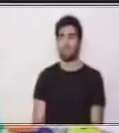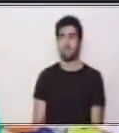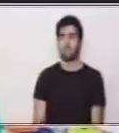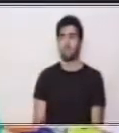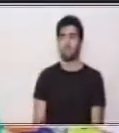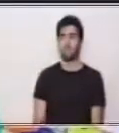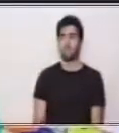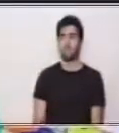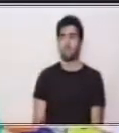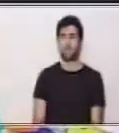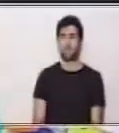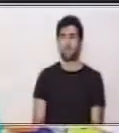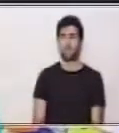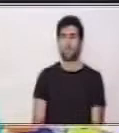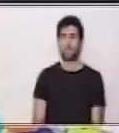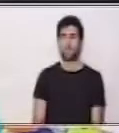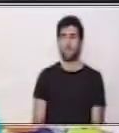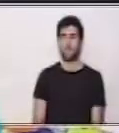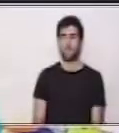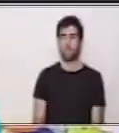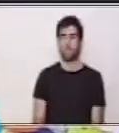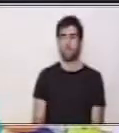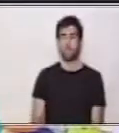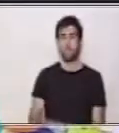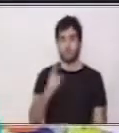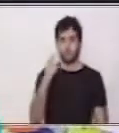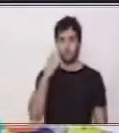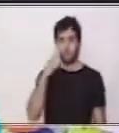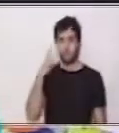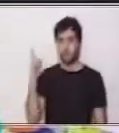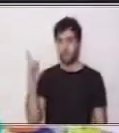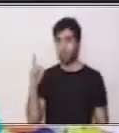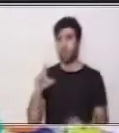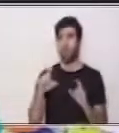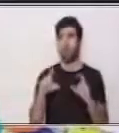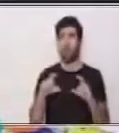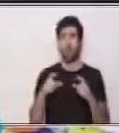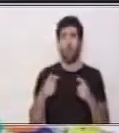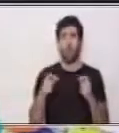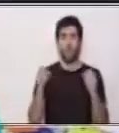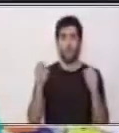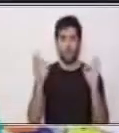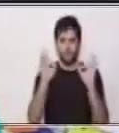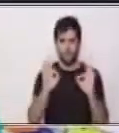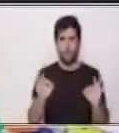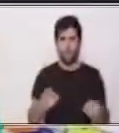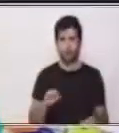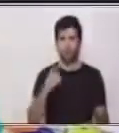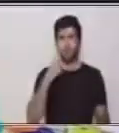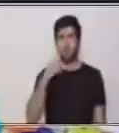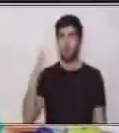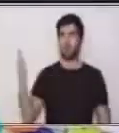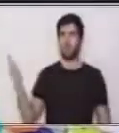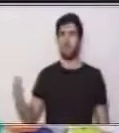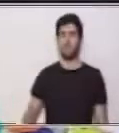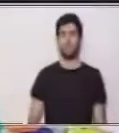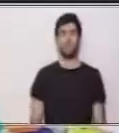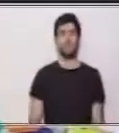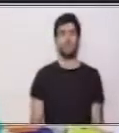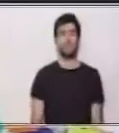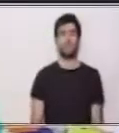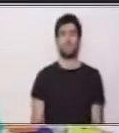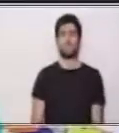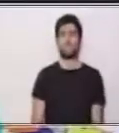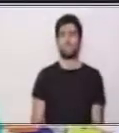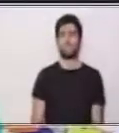nuestros pinchos para poder formar una figura que va a ser una pirámide. Muy